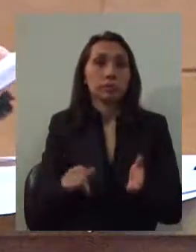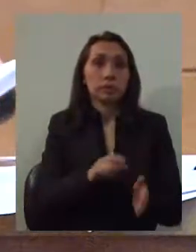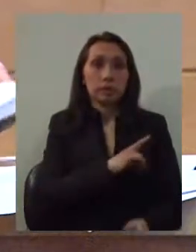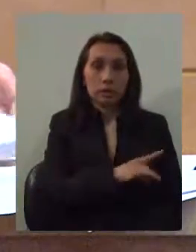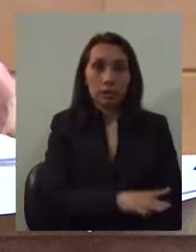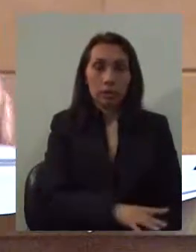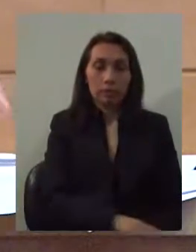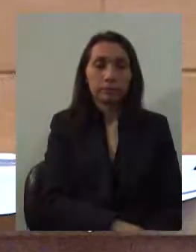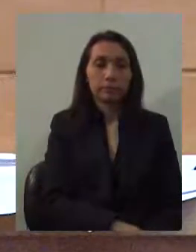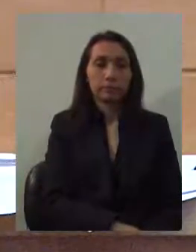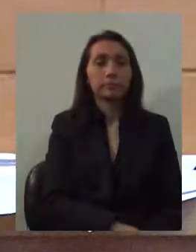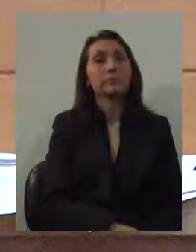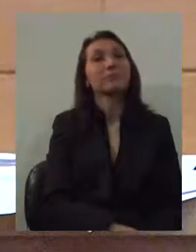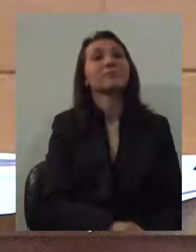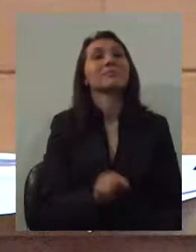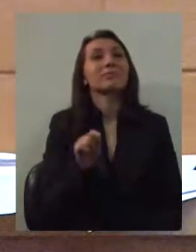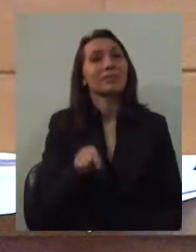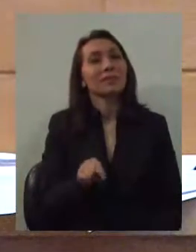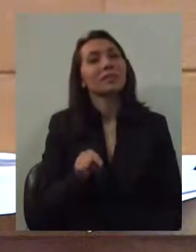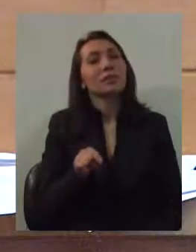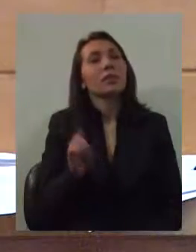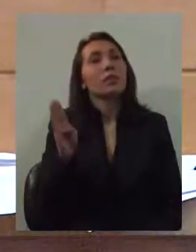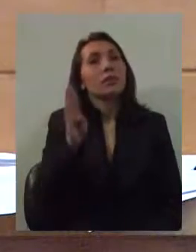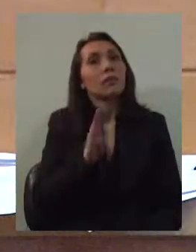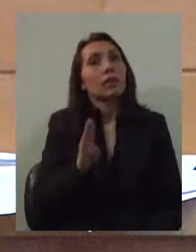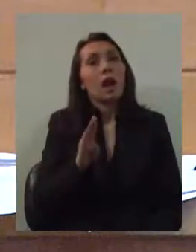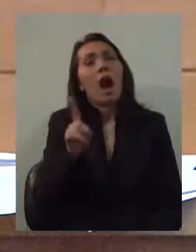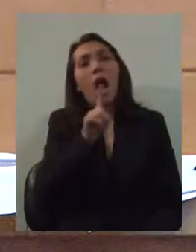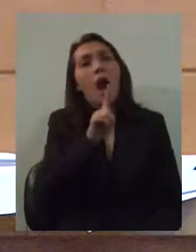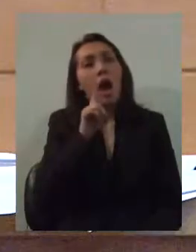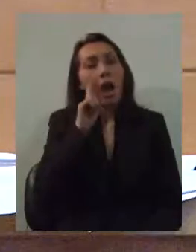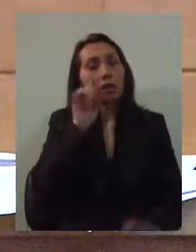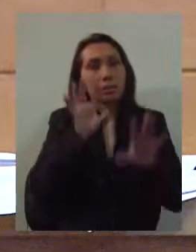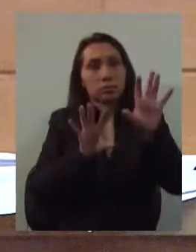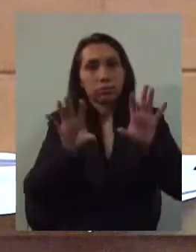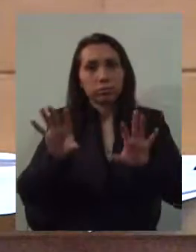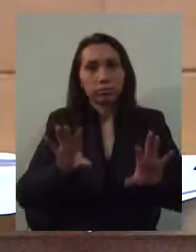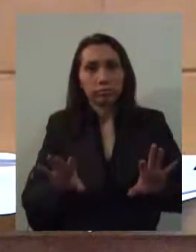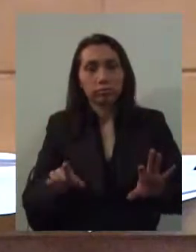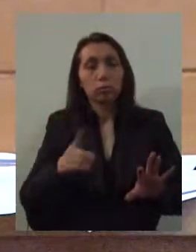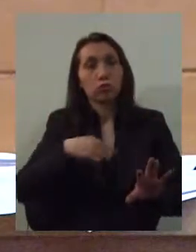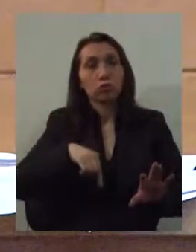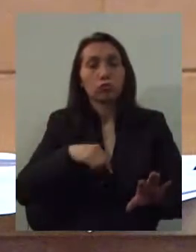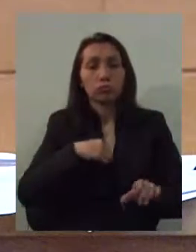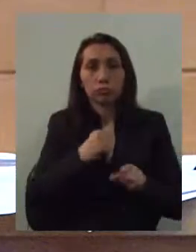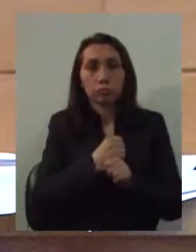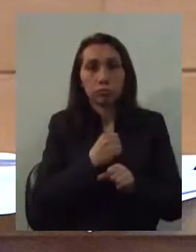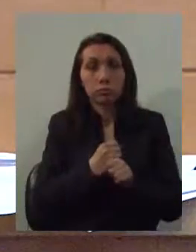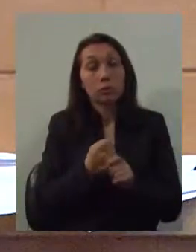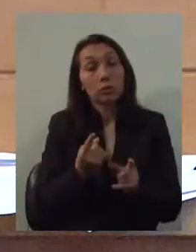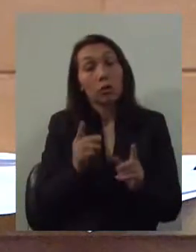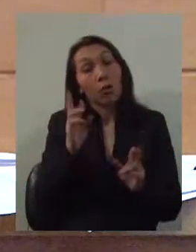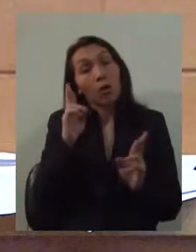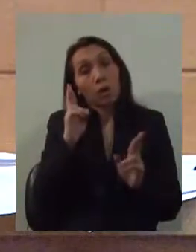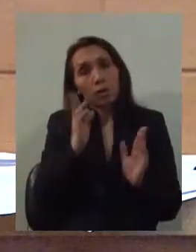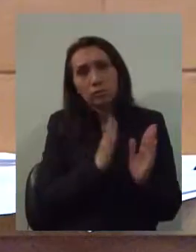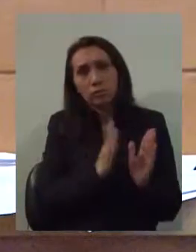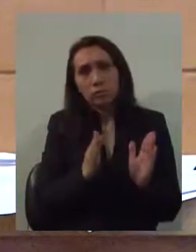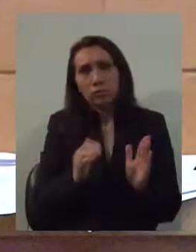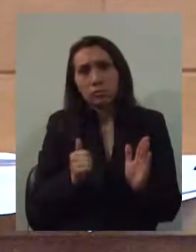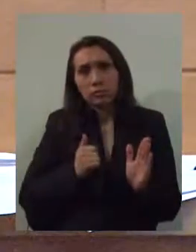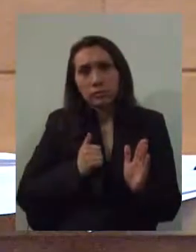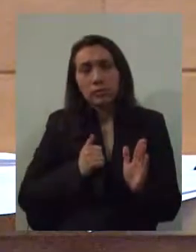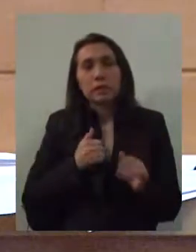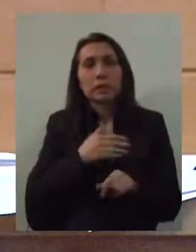Chile. Este es básicamente el esquema sobre el cual nos movemos y trataré de atenerme rigurosamente